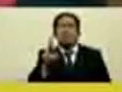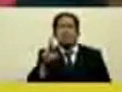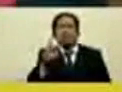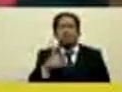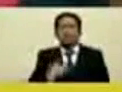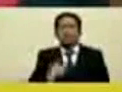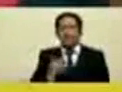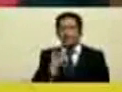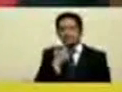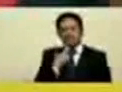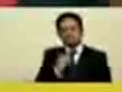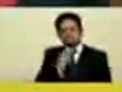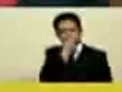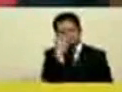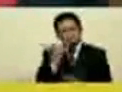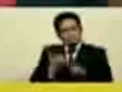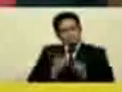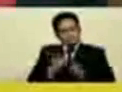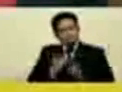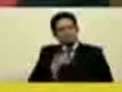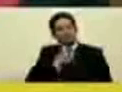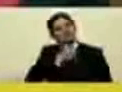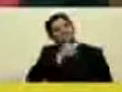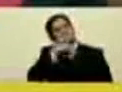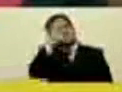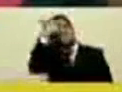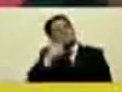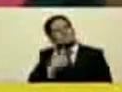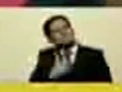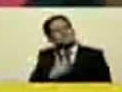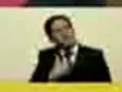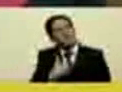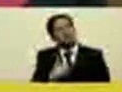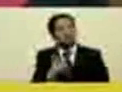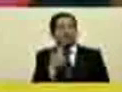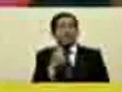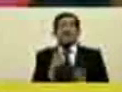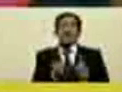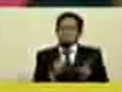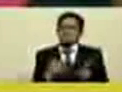yo, a veces lo hago ante tanto ataque,